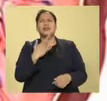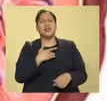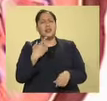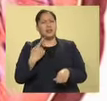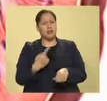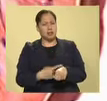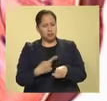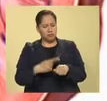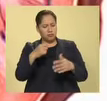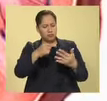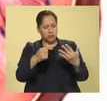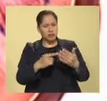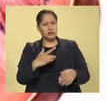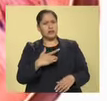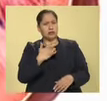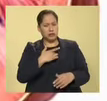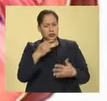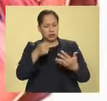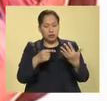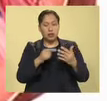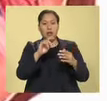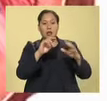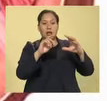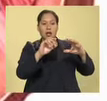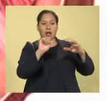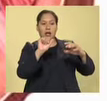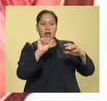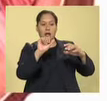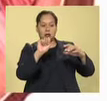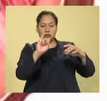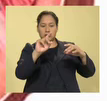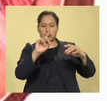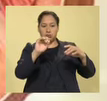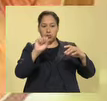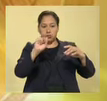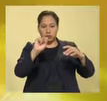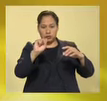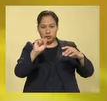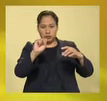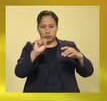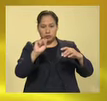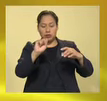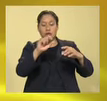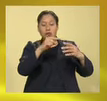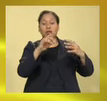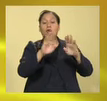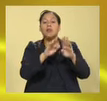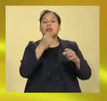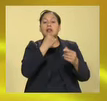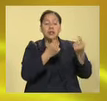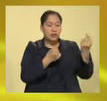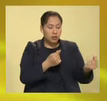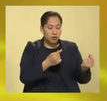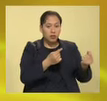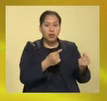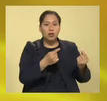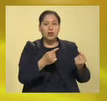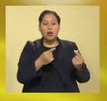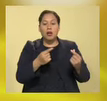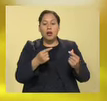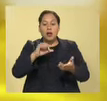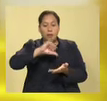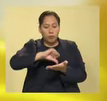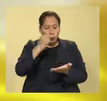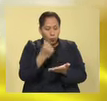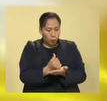sintomatología que encontramos en la acidosis tubular renal son niños que tienen detención de peso y talla.